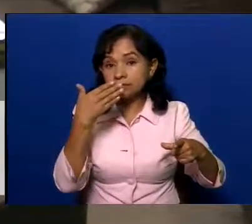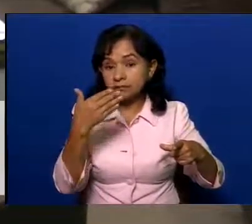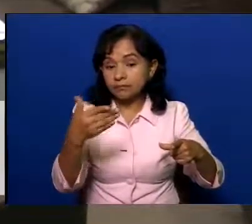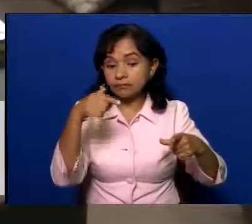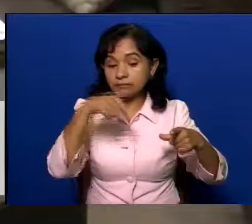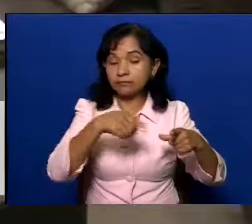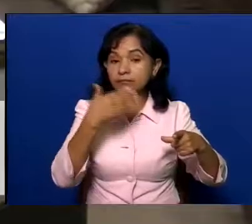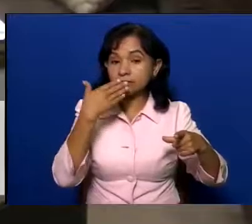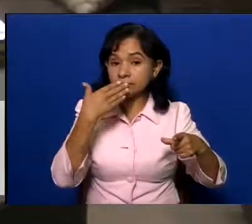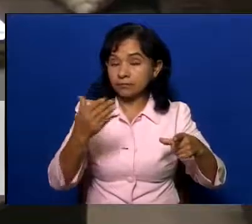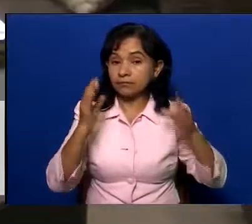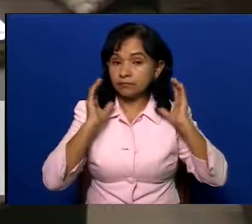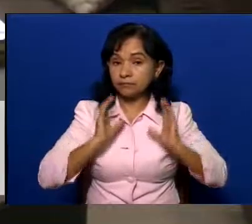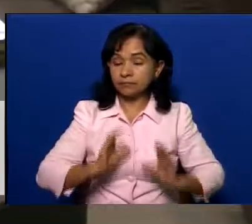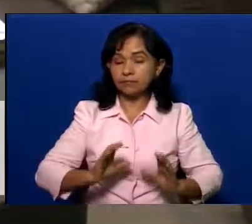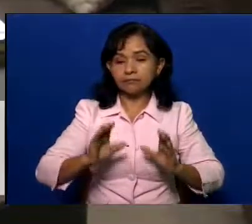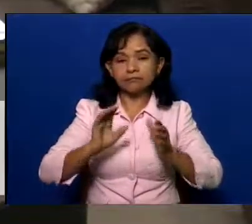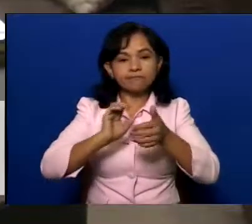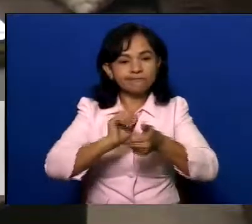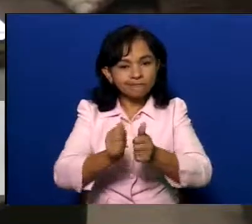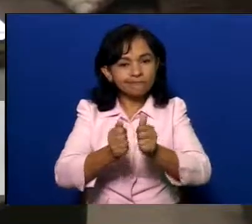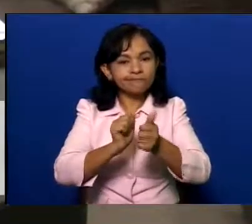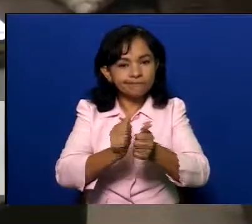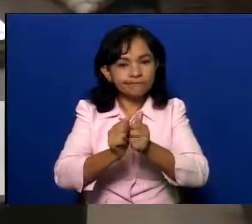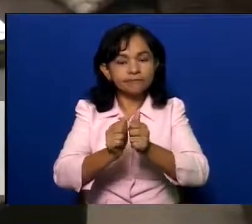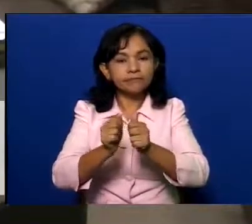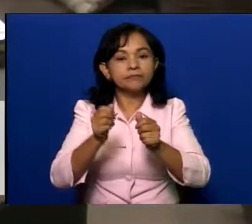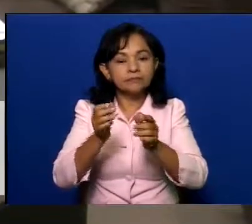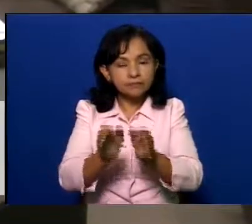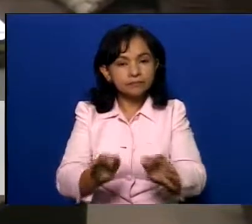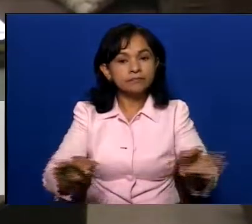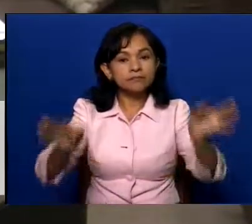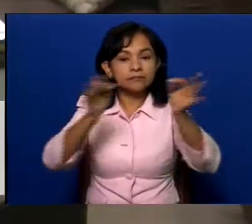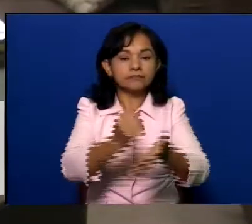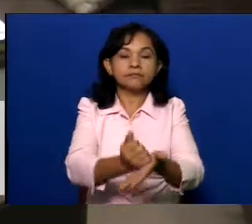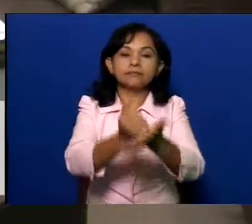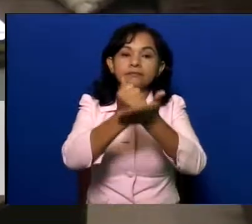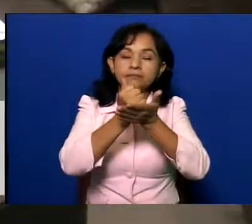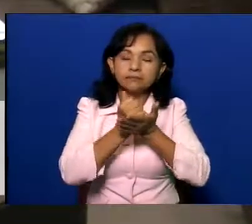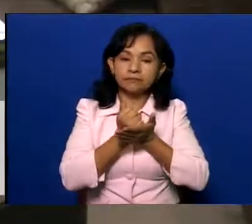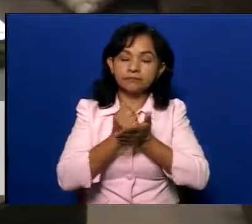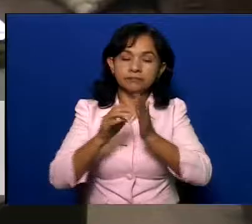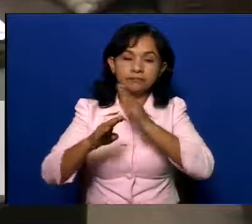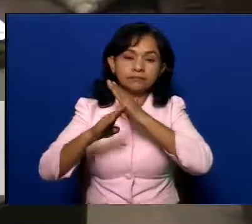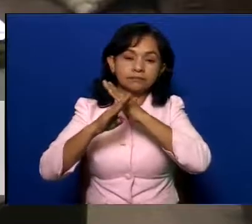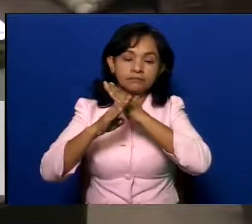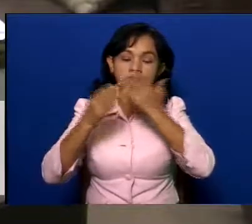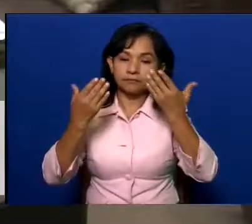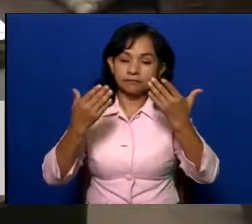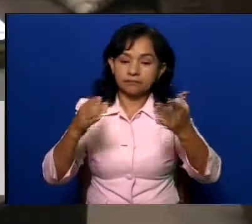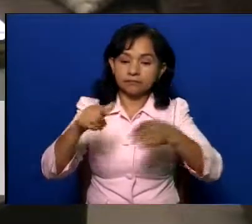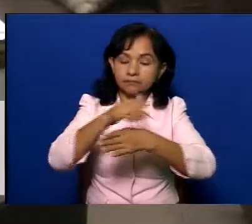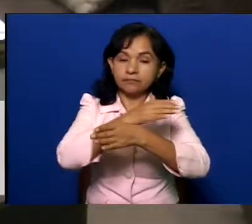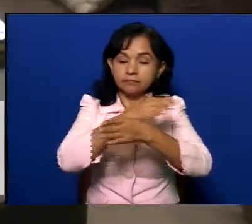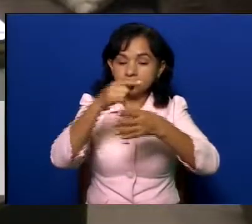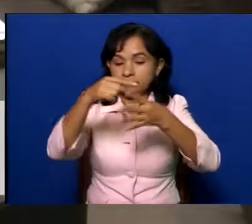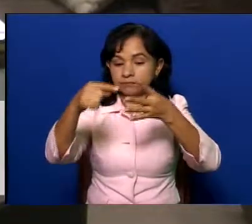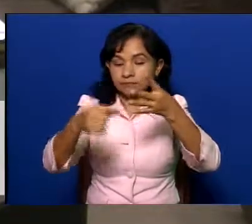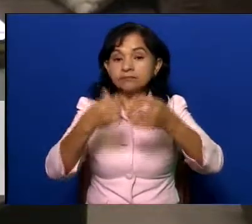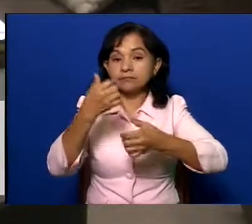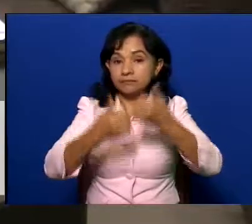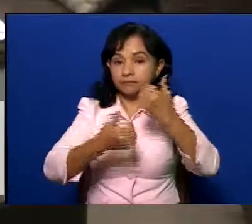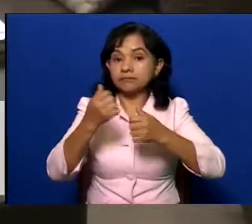el vanguardismo. Se publica en Madrid, España, en la tipografía de Archivos. El editor